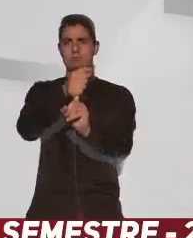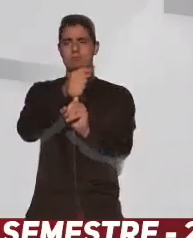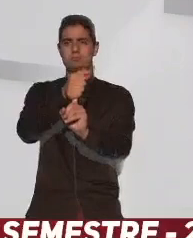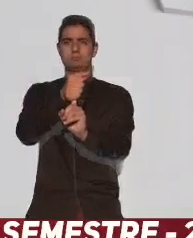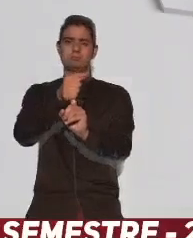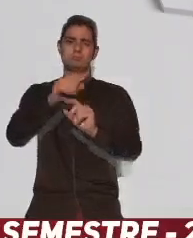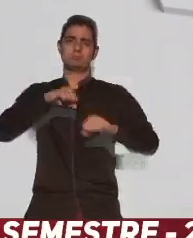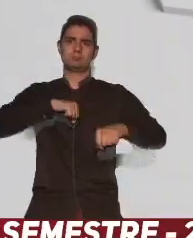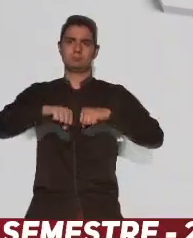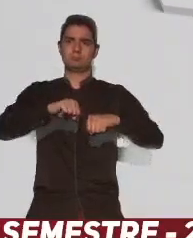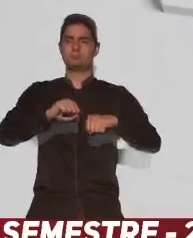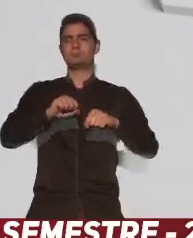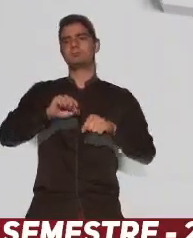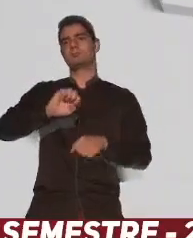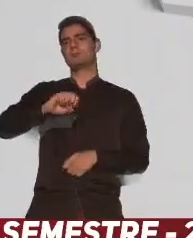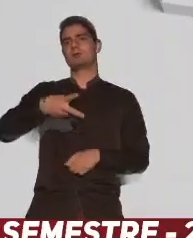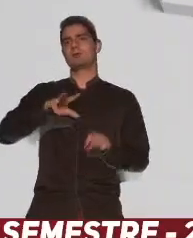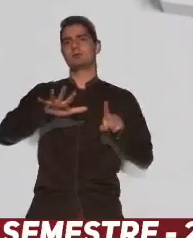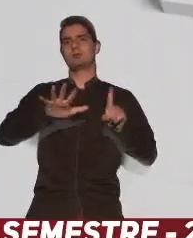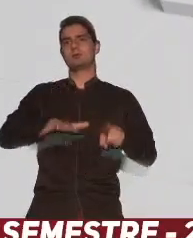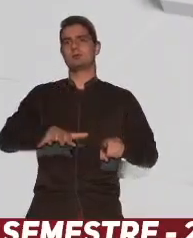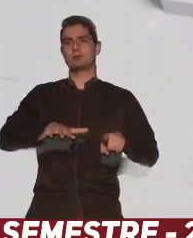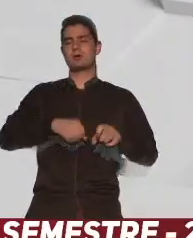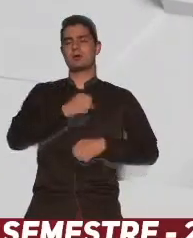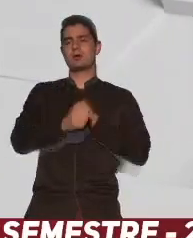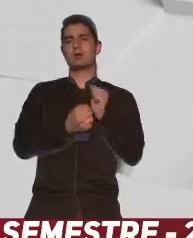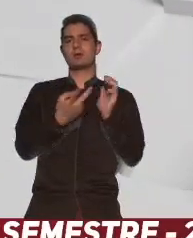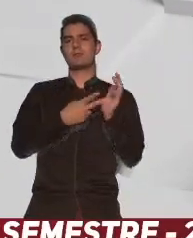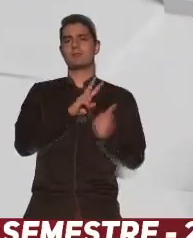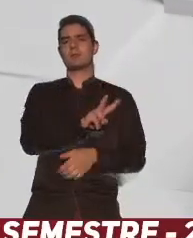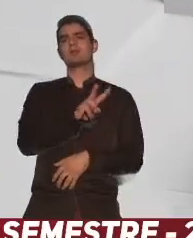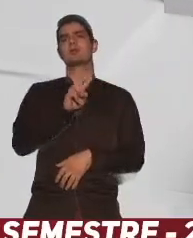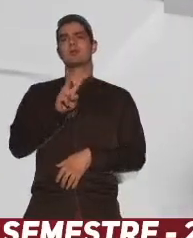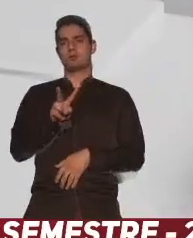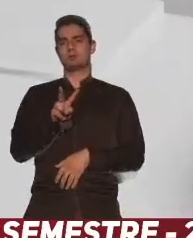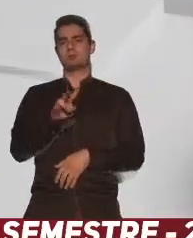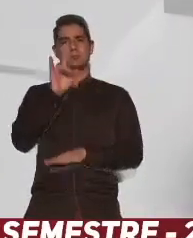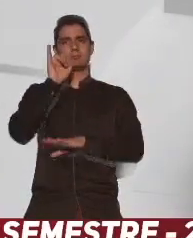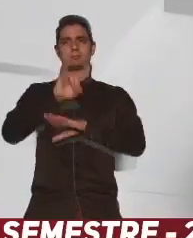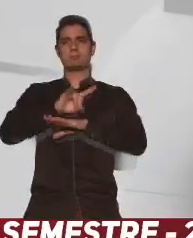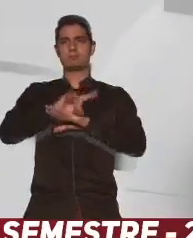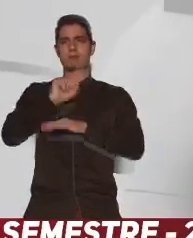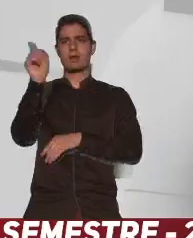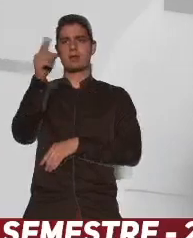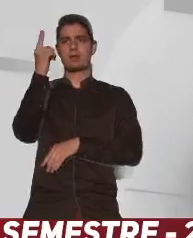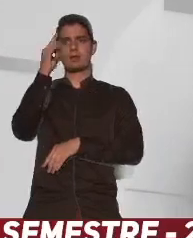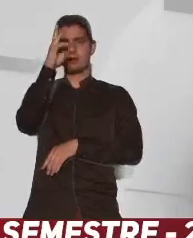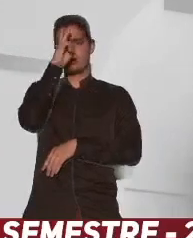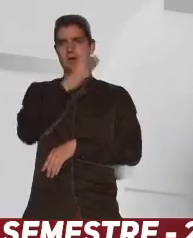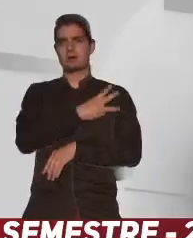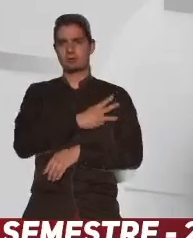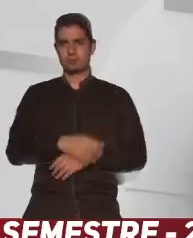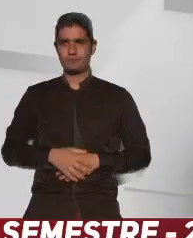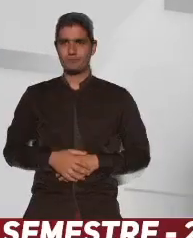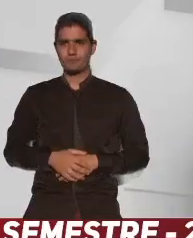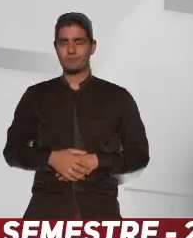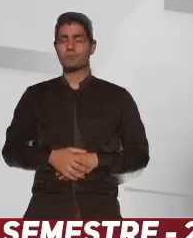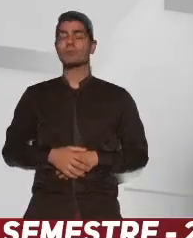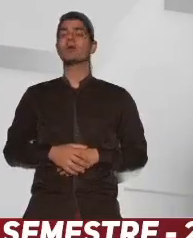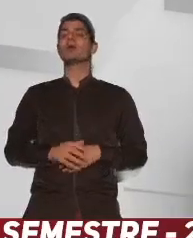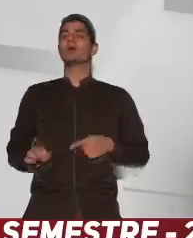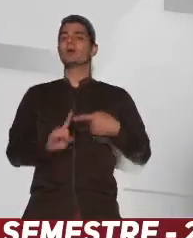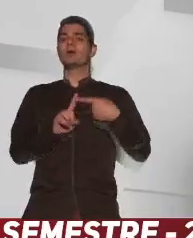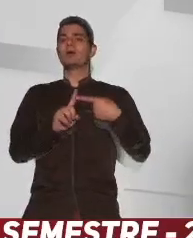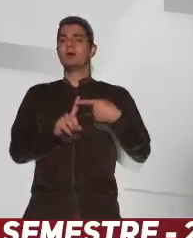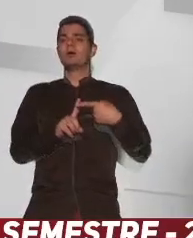semestre del año 2022 en la Inspección General del Ejército. En primer lugar, se cumplió con el 100%